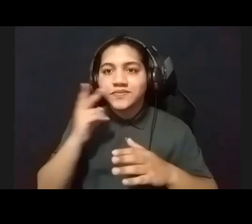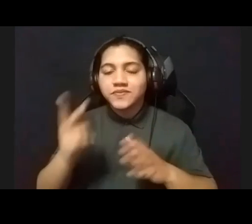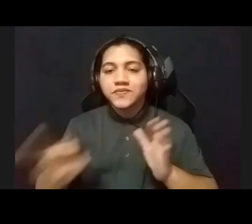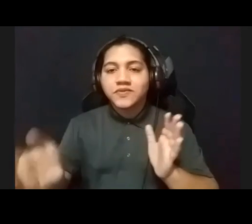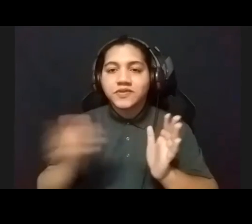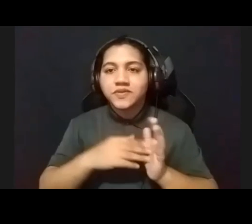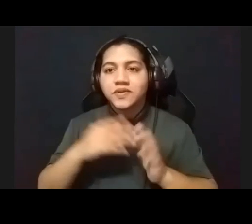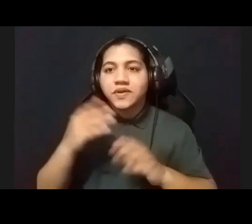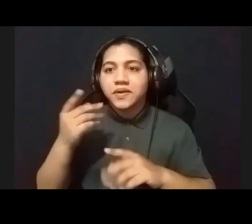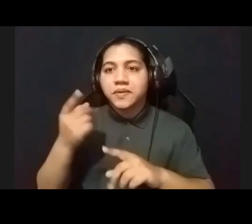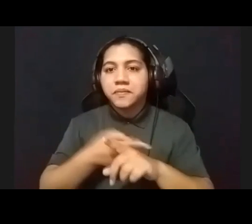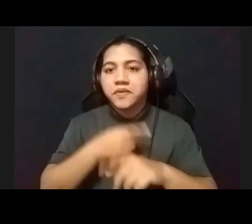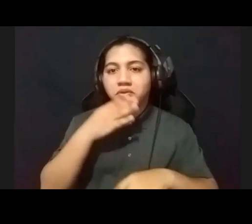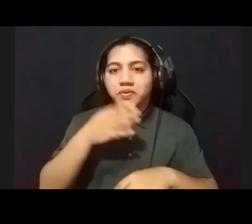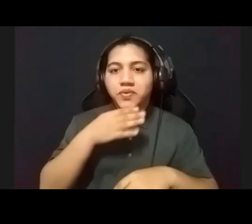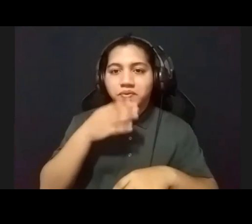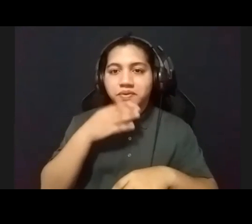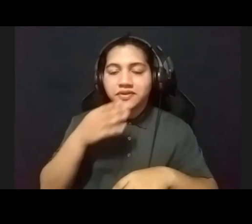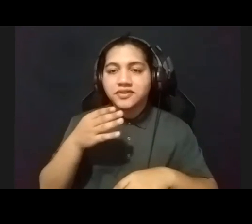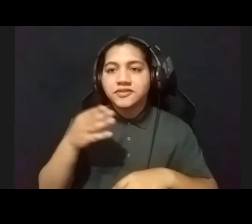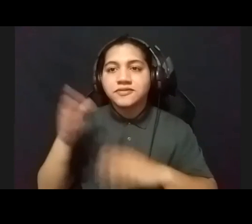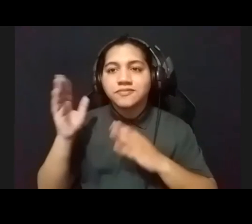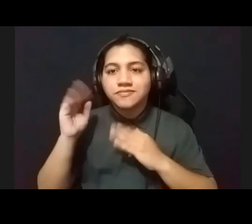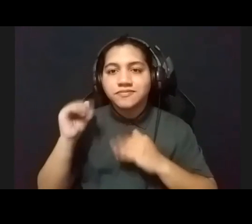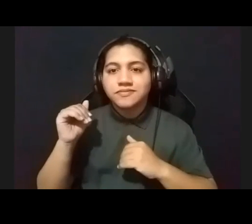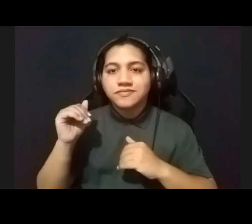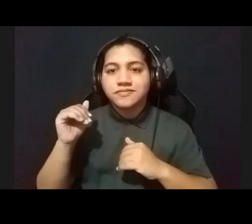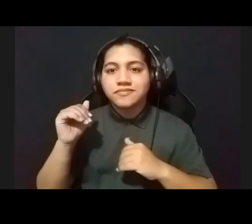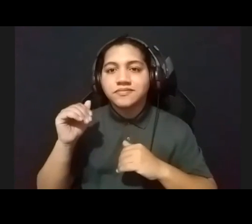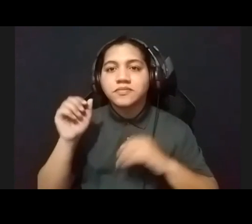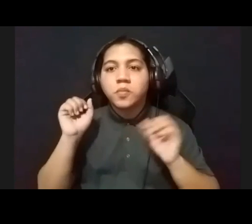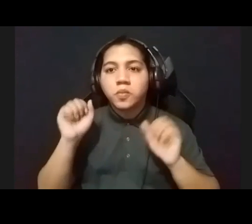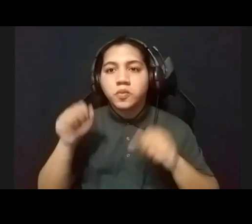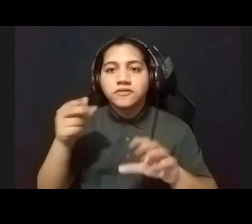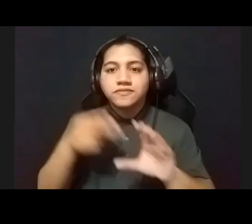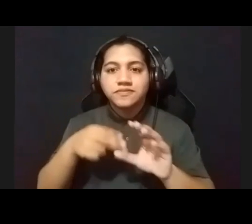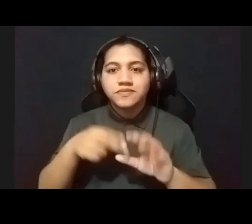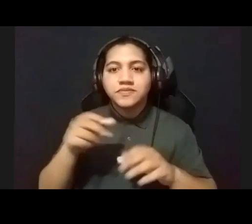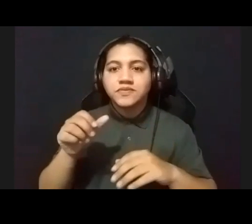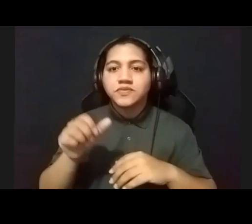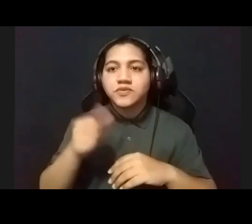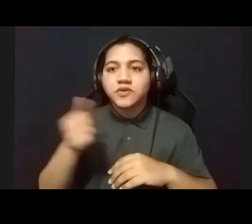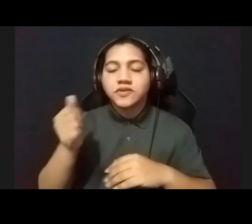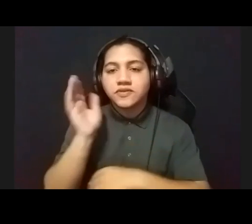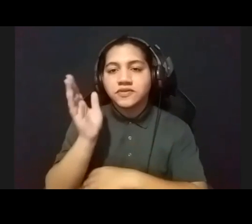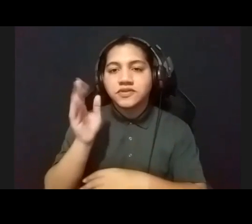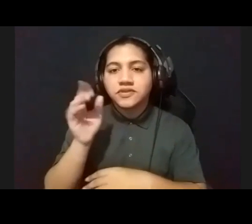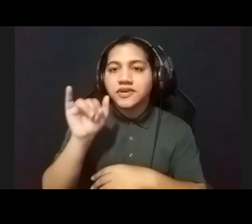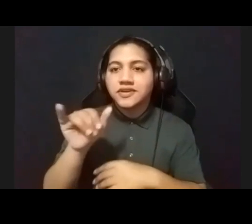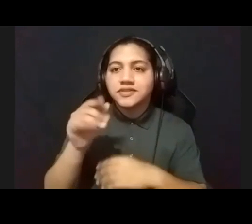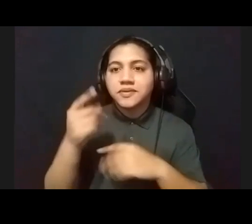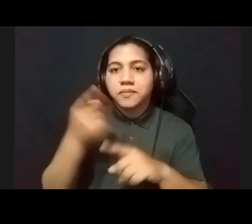mes de octubre, así que esperamos mucho poder participar de esa otra charla que usted nos ofrecerá en ese mes de